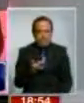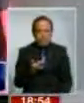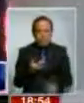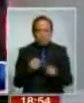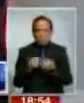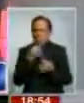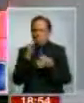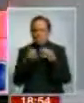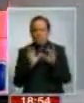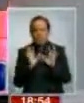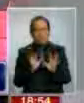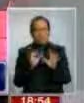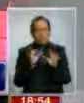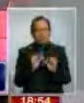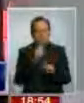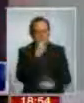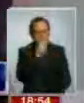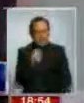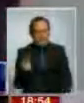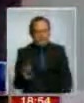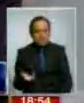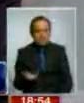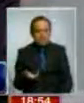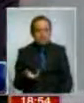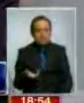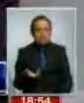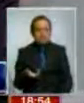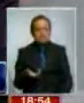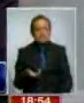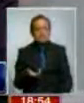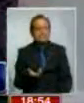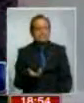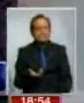cacareó poco, se aprecia poco. Luego,